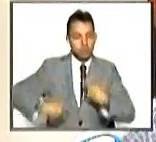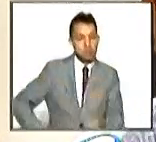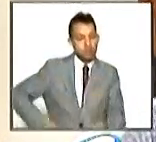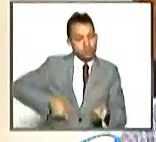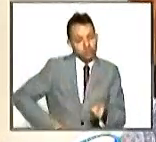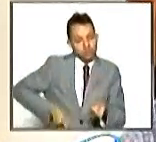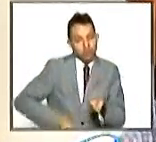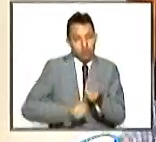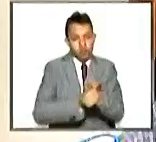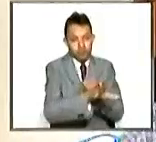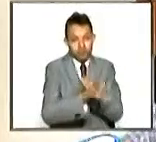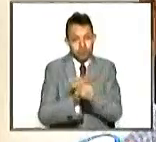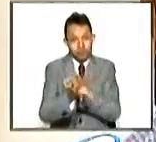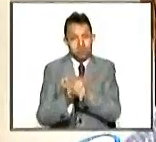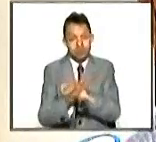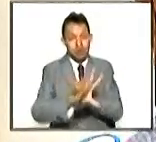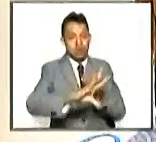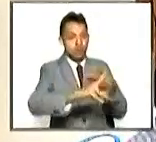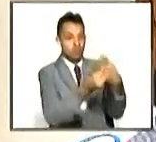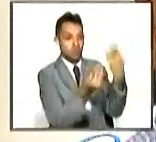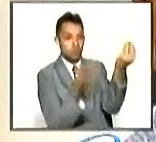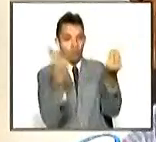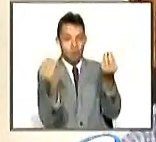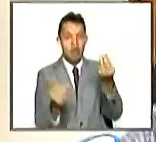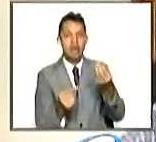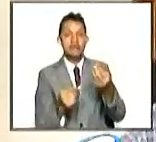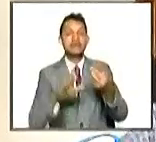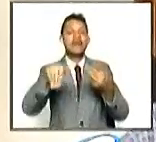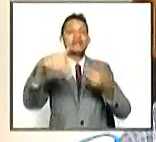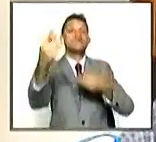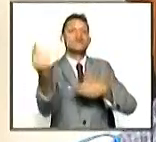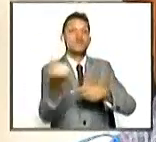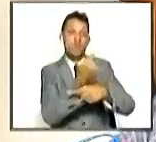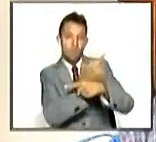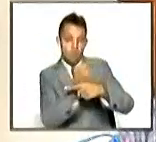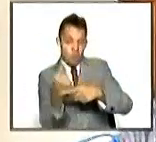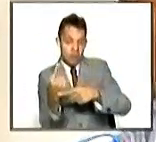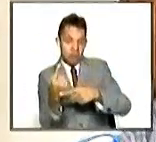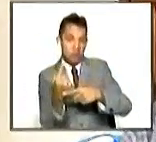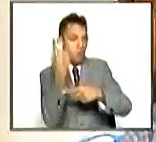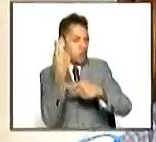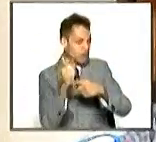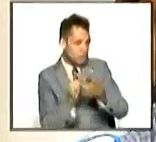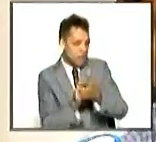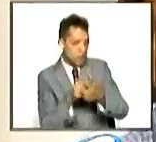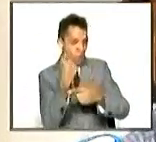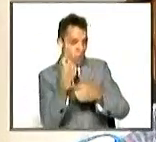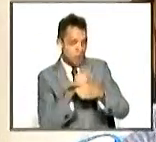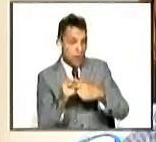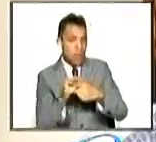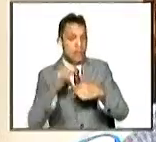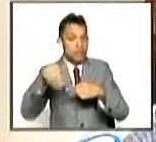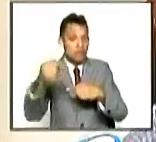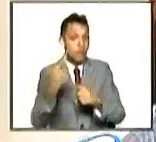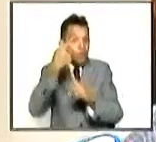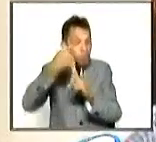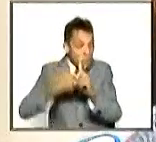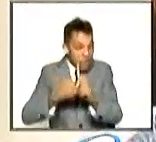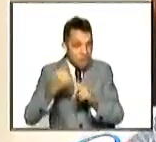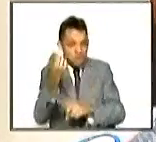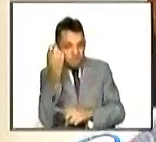la maduración, ya es una vez por semana. Cuando ya faltan por ahí un mes